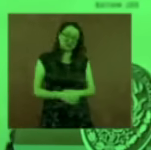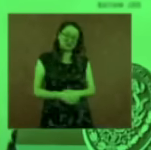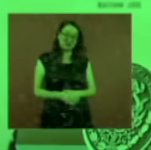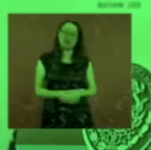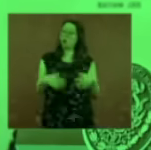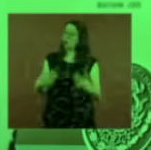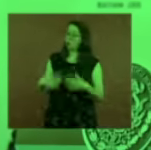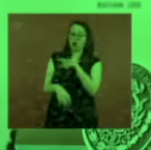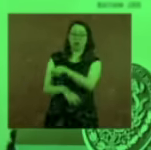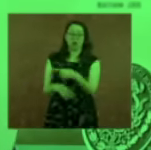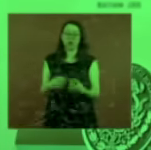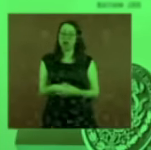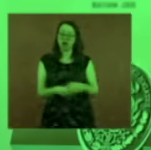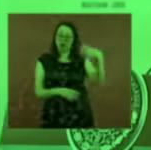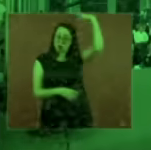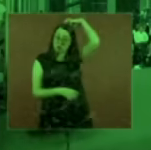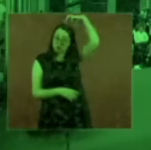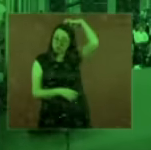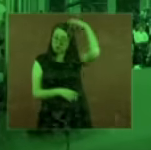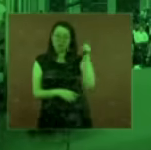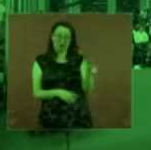José Fortes de Domínguez, segunda.